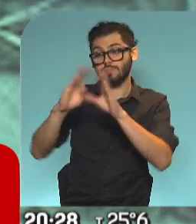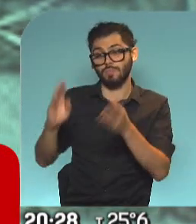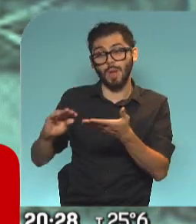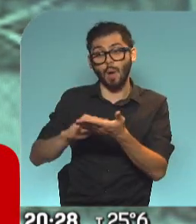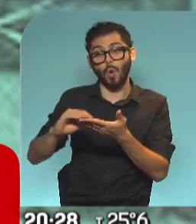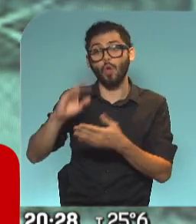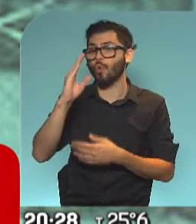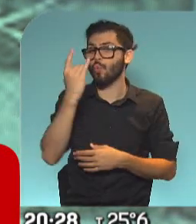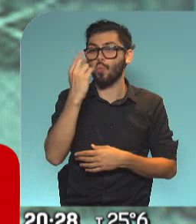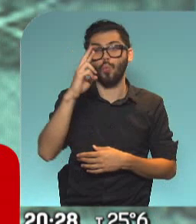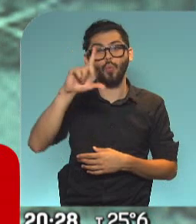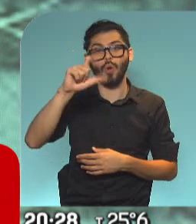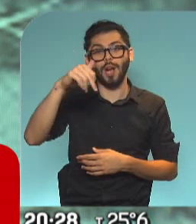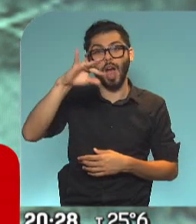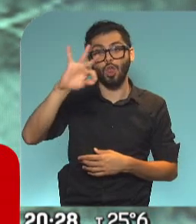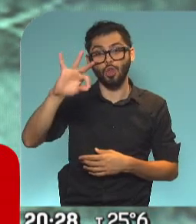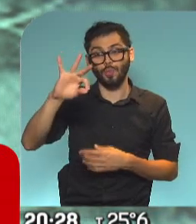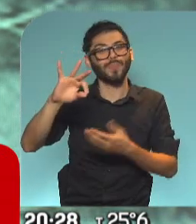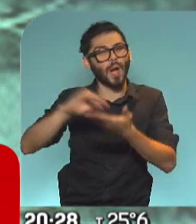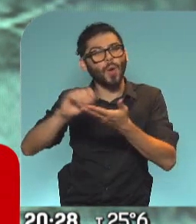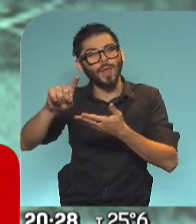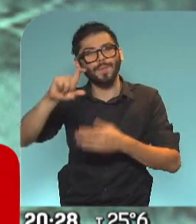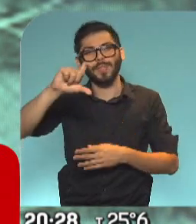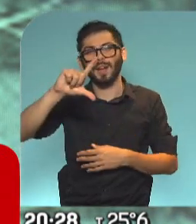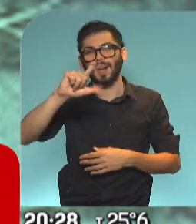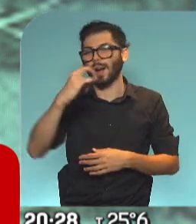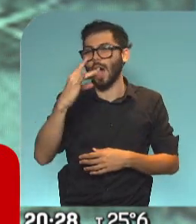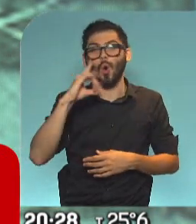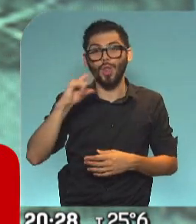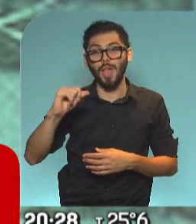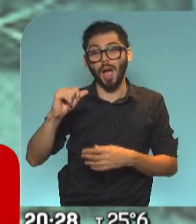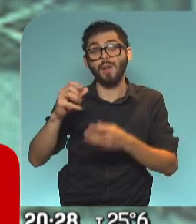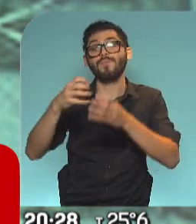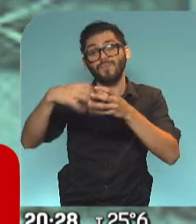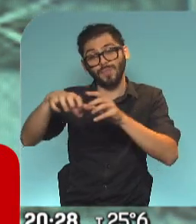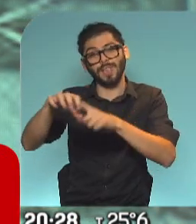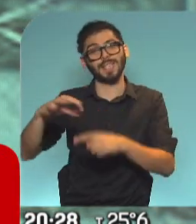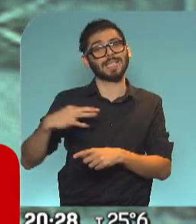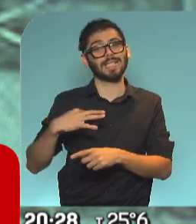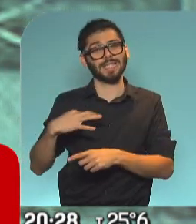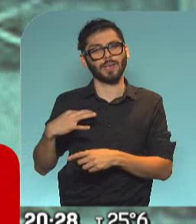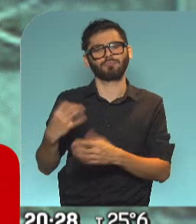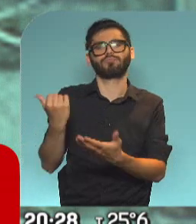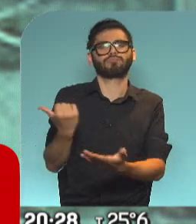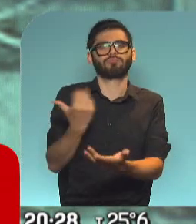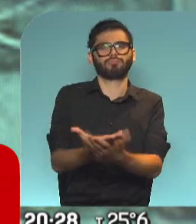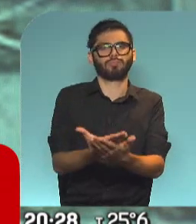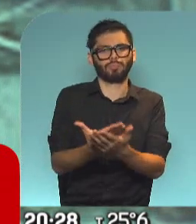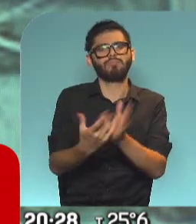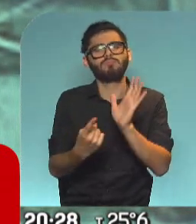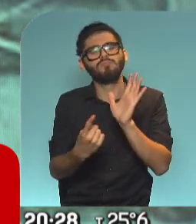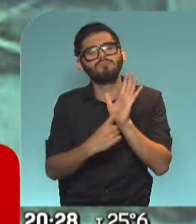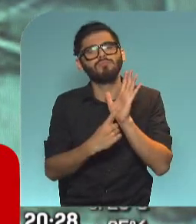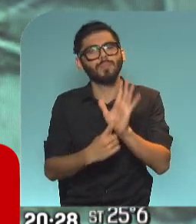a Fernando Burlando, abogado de Claudia Villafañe, el área civil realizó realizó una presentación para pedir una medida cautelar que